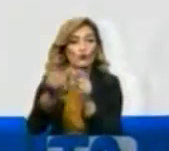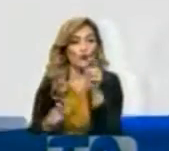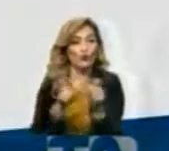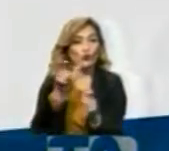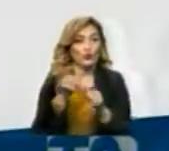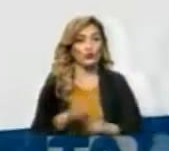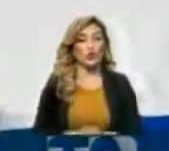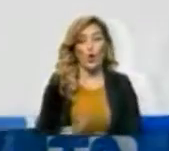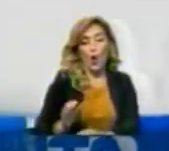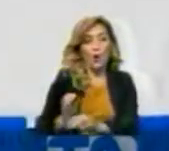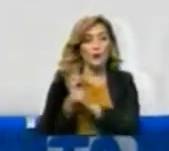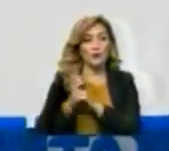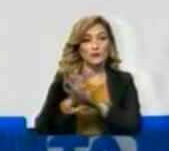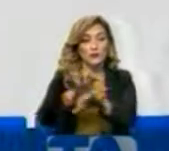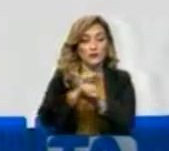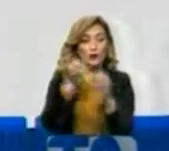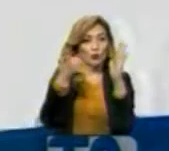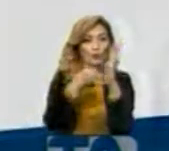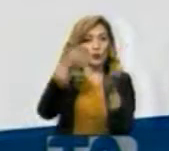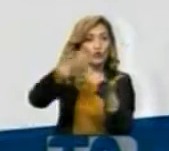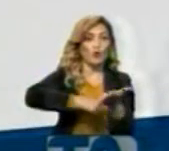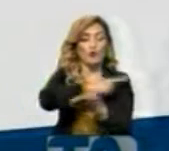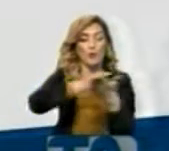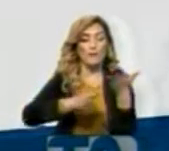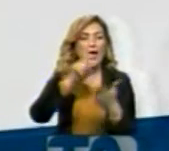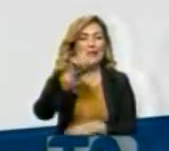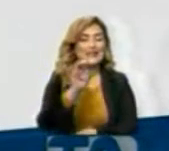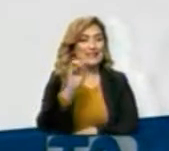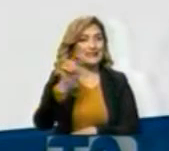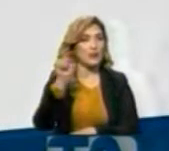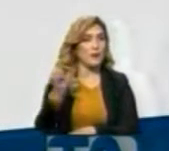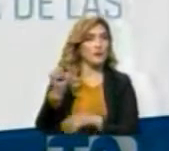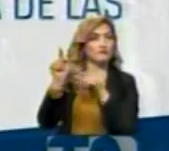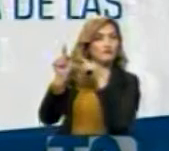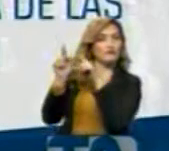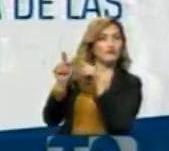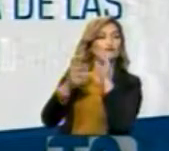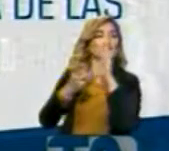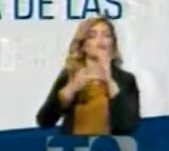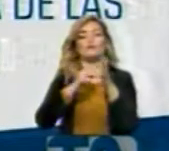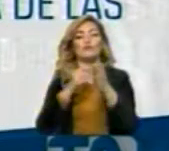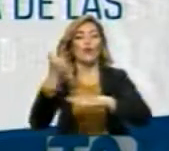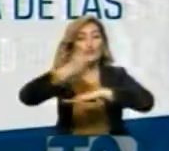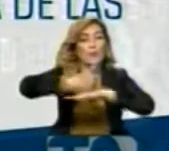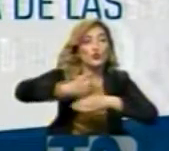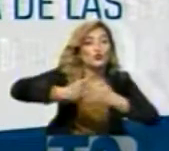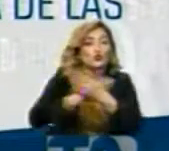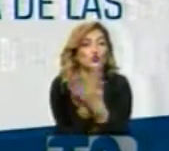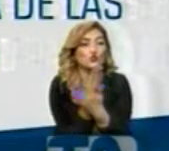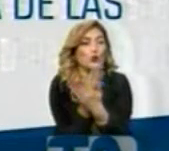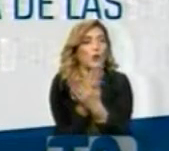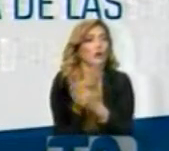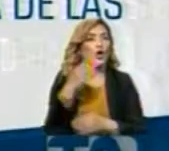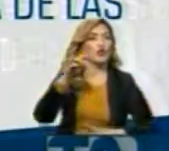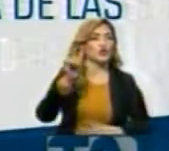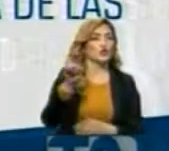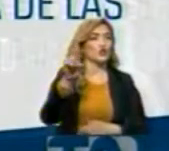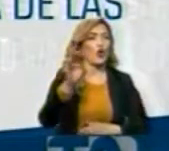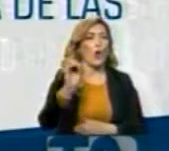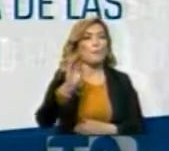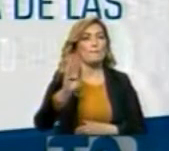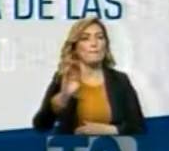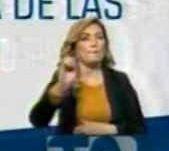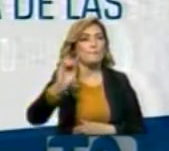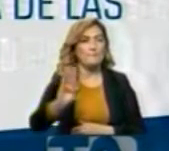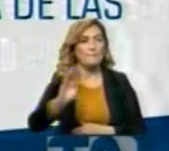la obligatoriedad de retención de impuestos a más de 100,000 MIPYMES. Se establece un nuevo mecanismo de drawback para exportadores